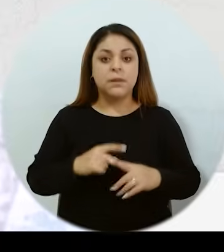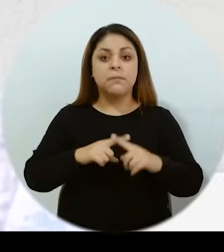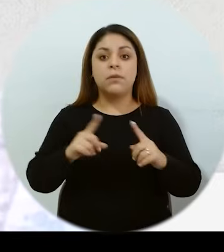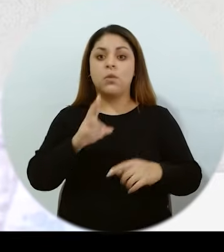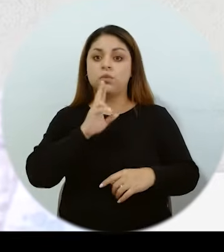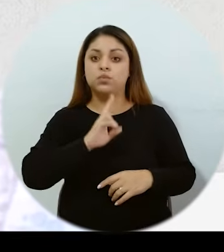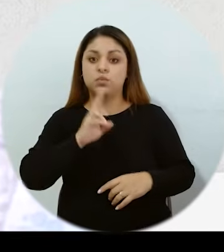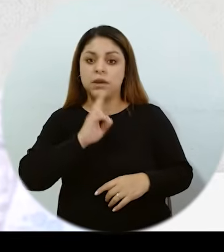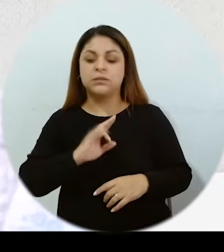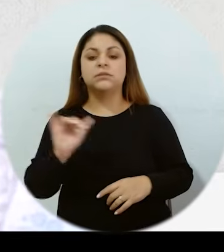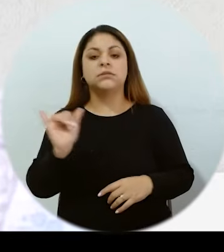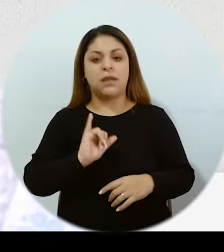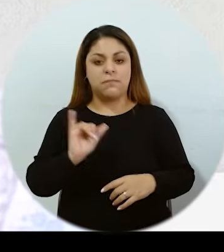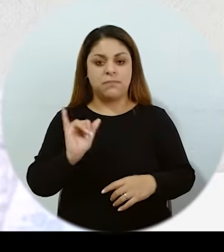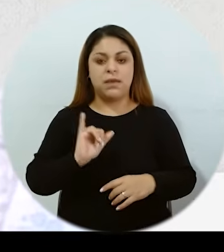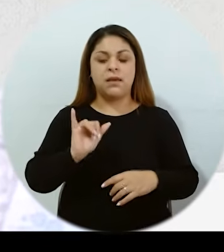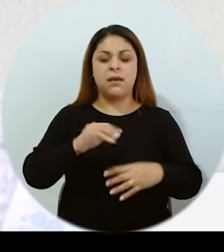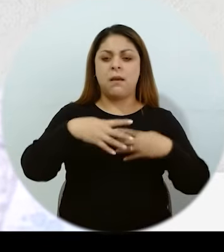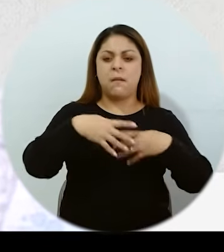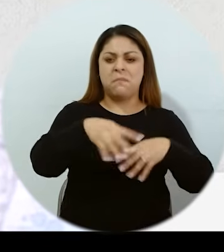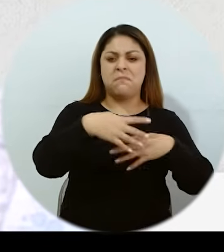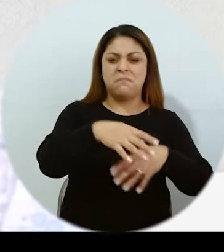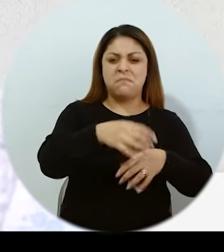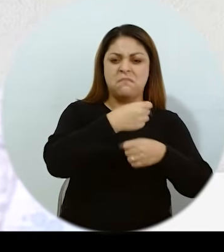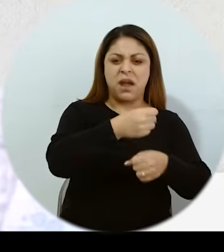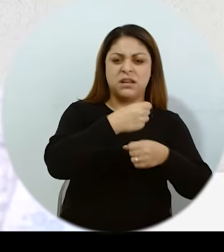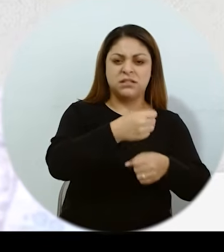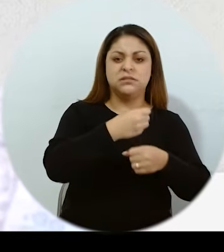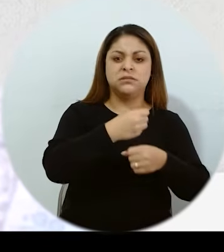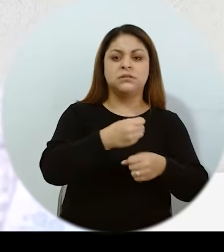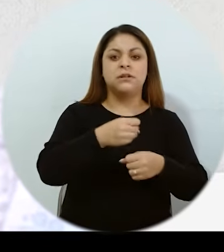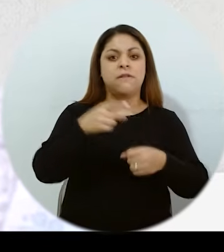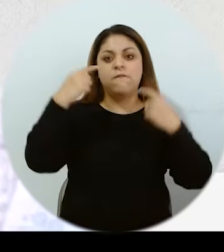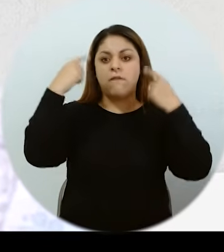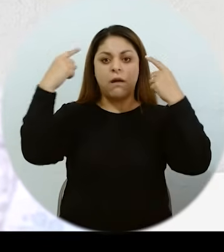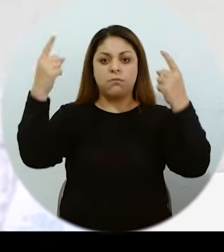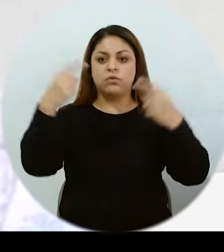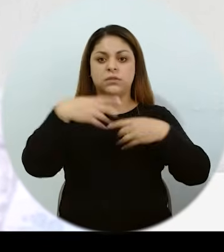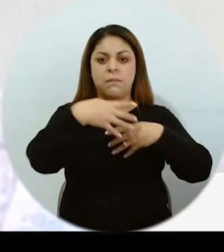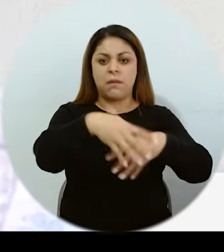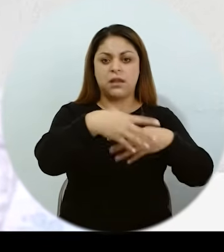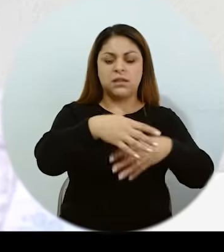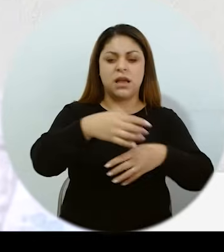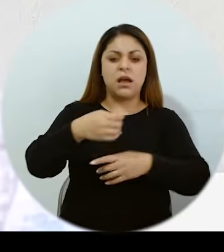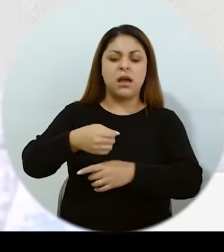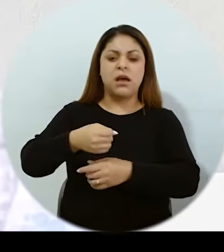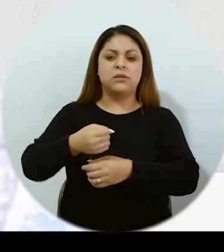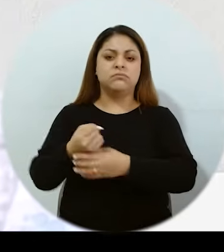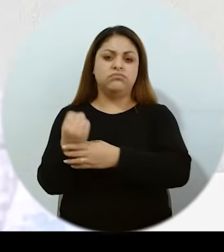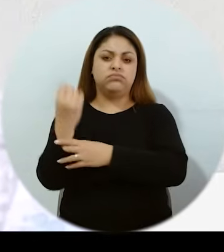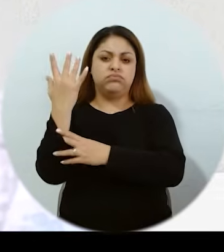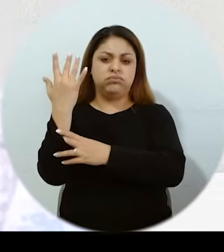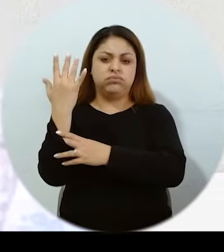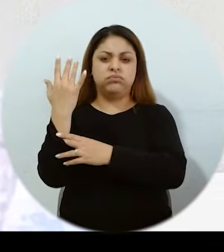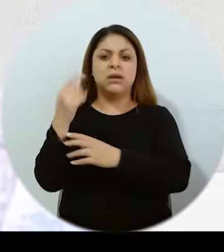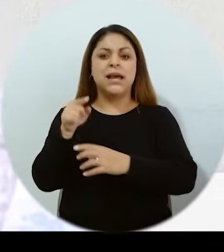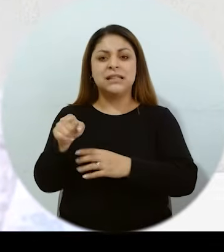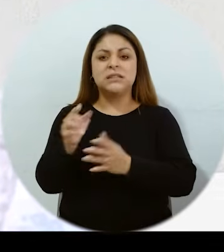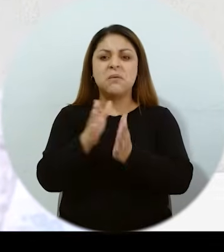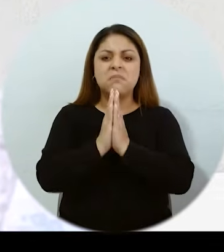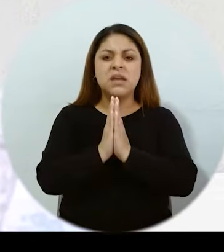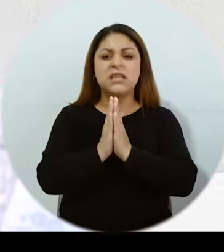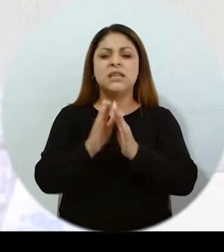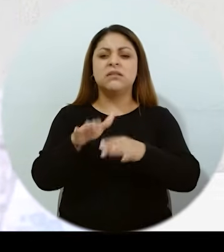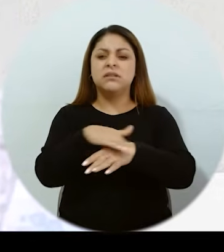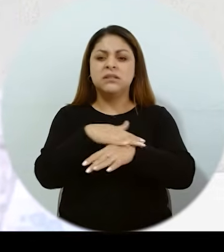en Honduras también ha habido marchas, sobre todo las famosas marchas de las antorchas, donde se pedía que se